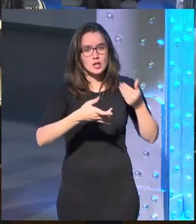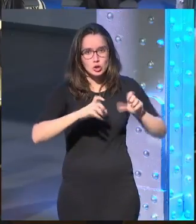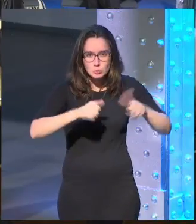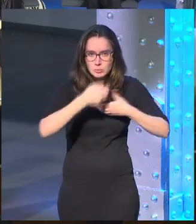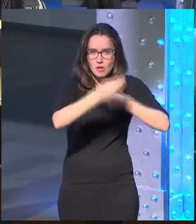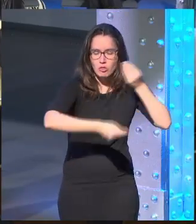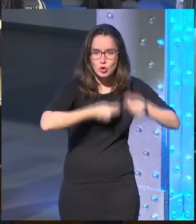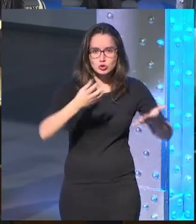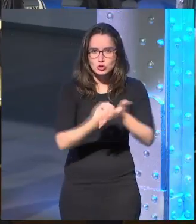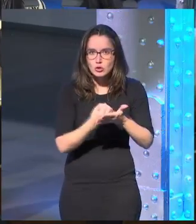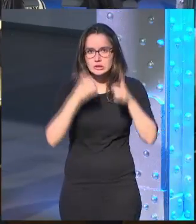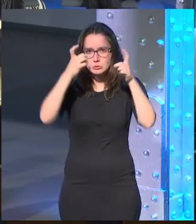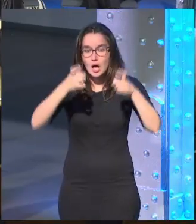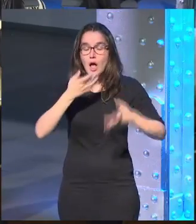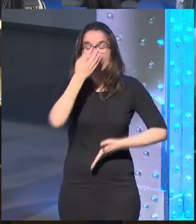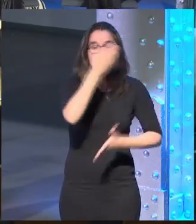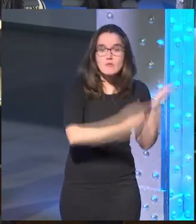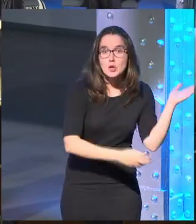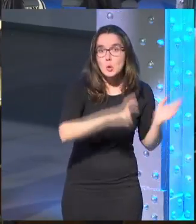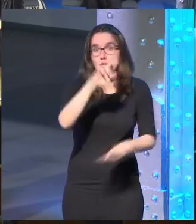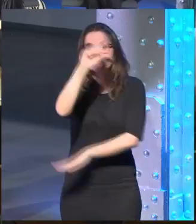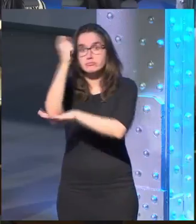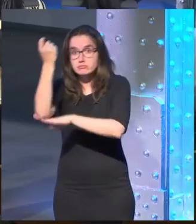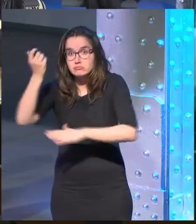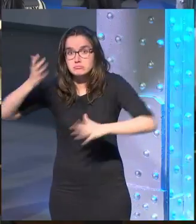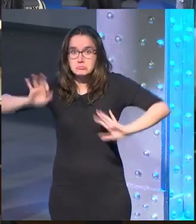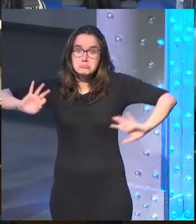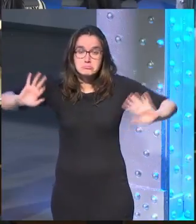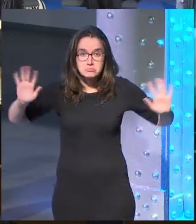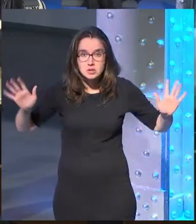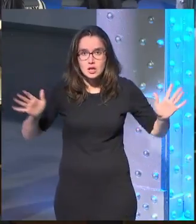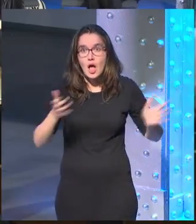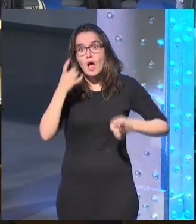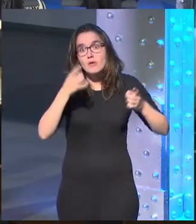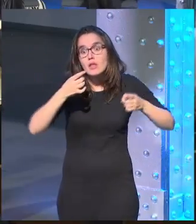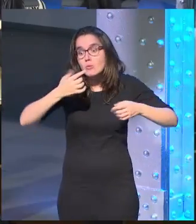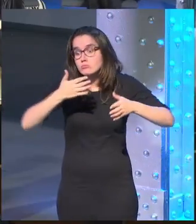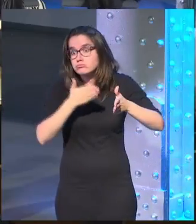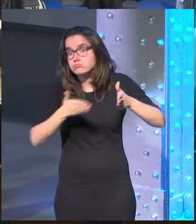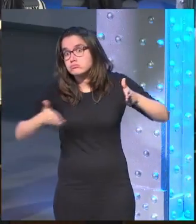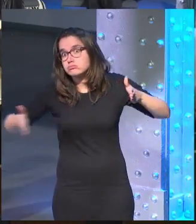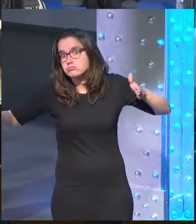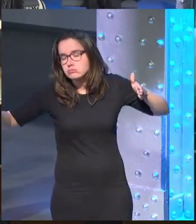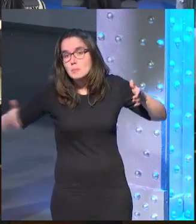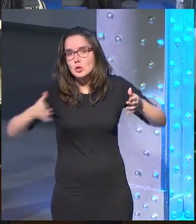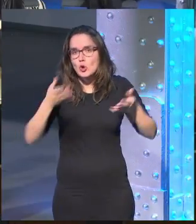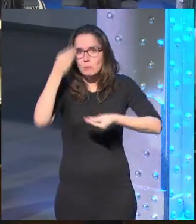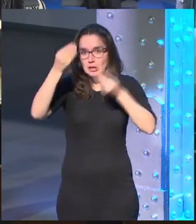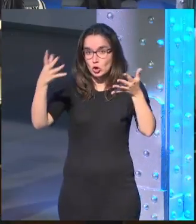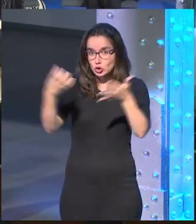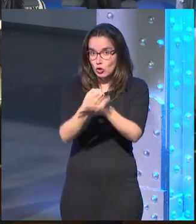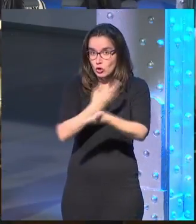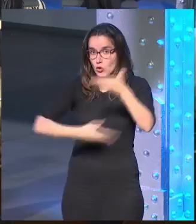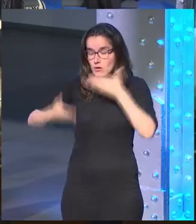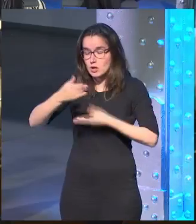todos con la mejor voluntad, y a veces fallamos, a veces vamos desencaminados. Pero yo creo que entre todos, lo poquito que